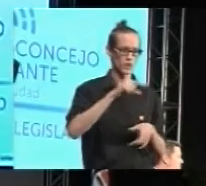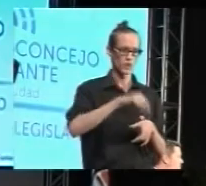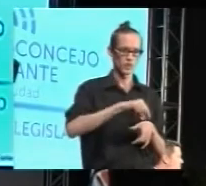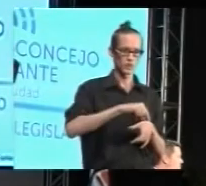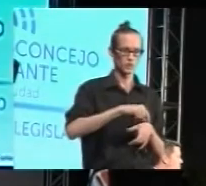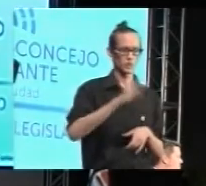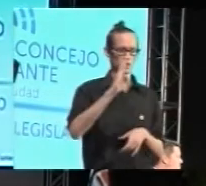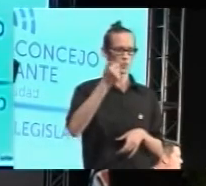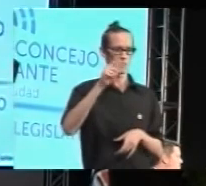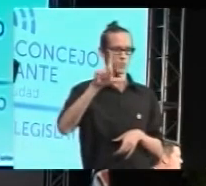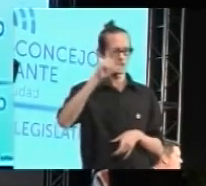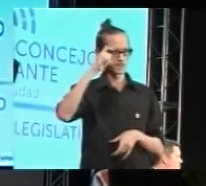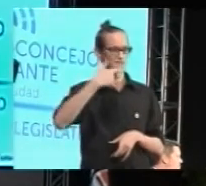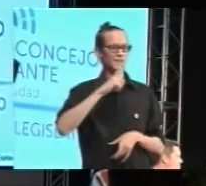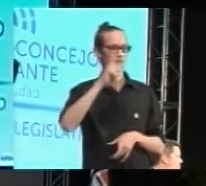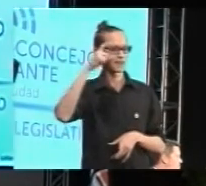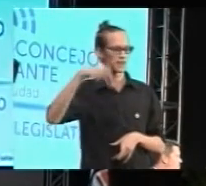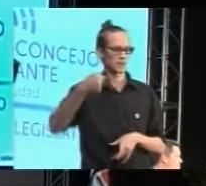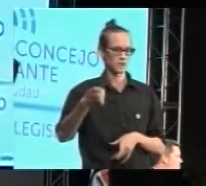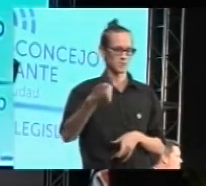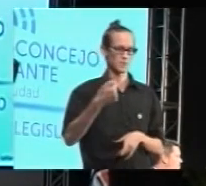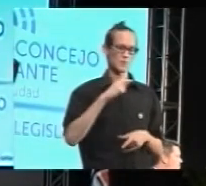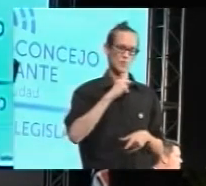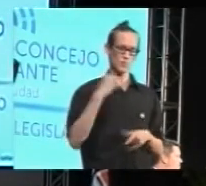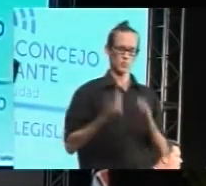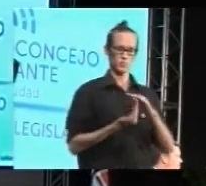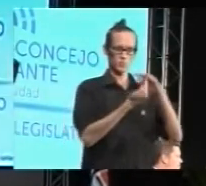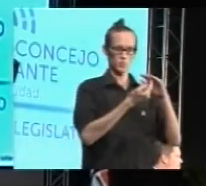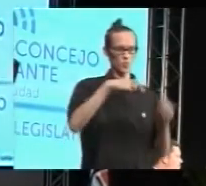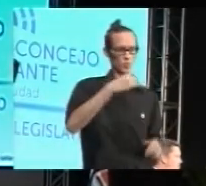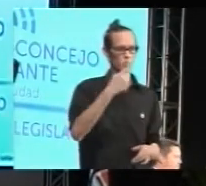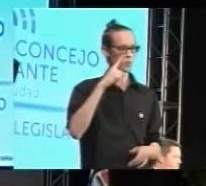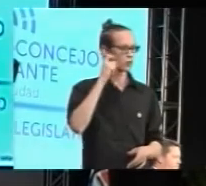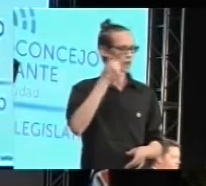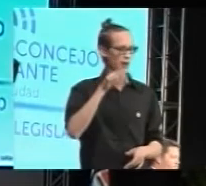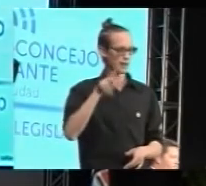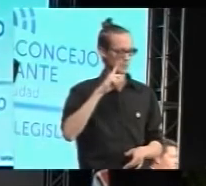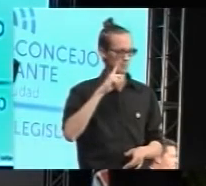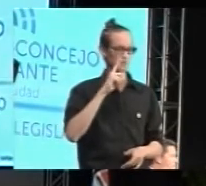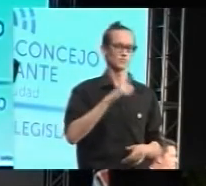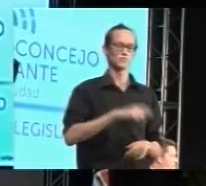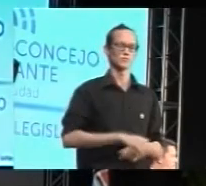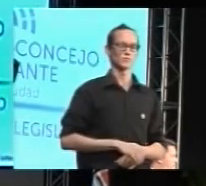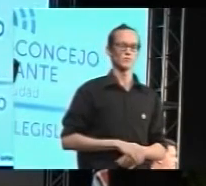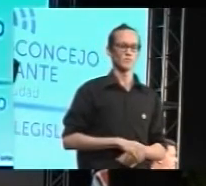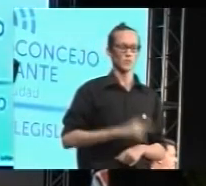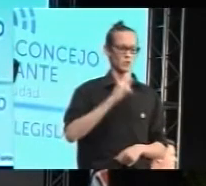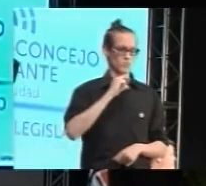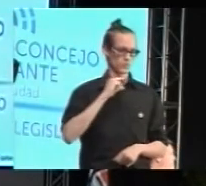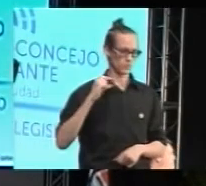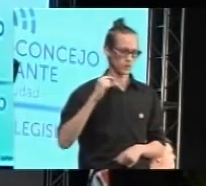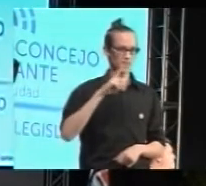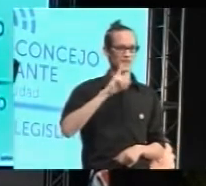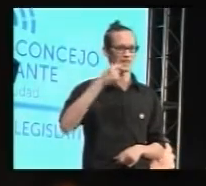Alberto Ballestena, señor Arzobispo de Paraná, monseñor Juan Alberto Puigari, señor Vicario General, monseñor